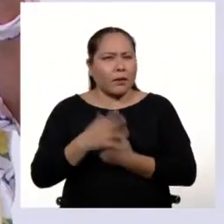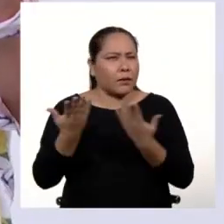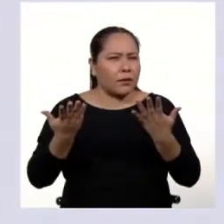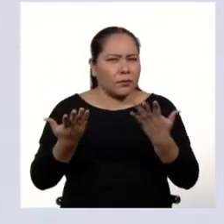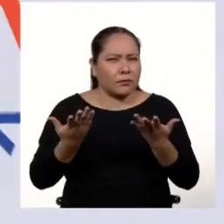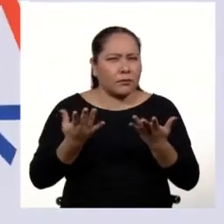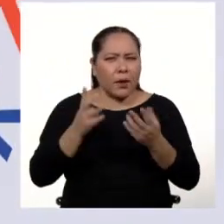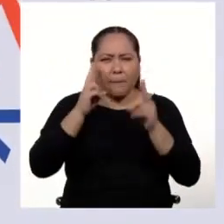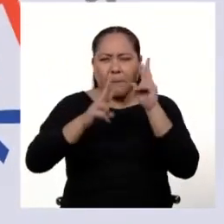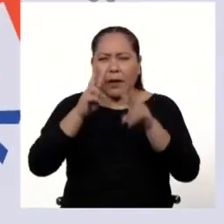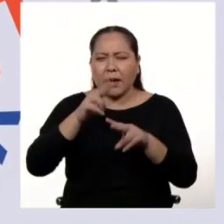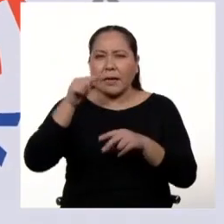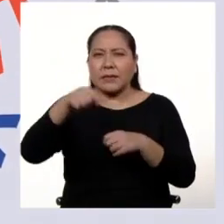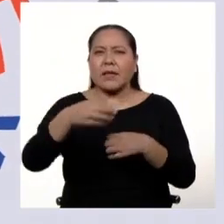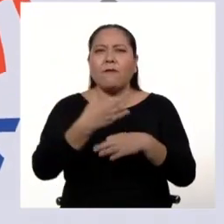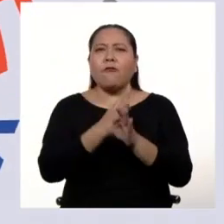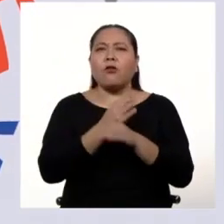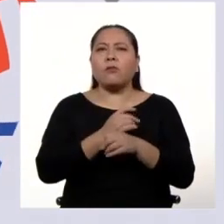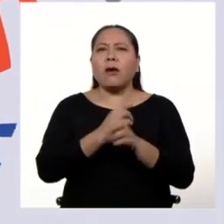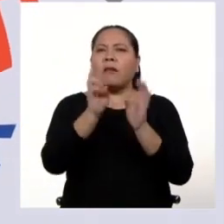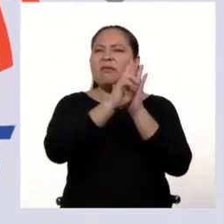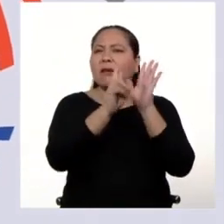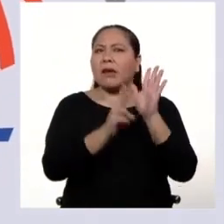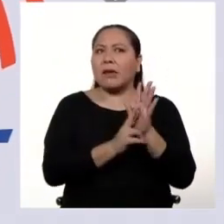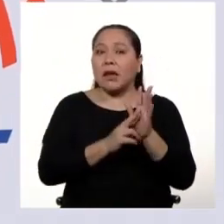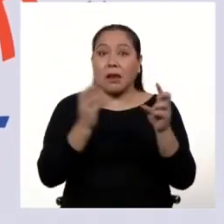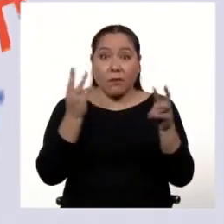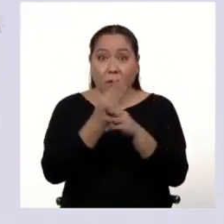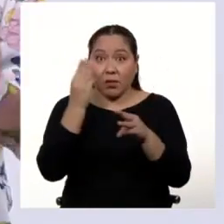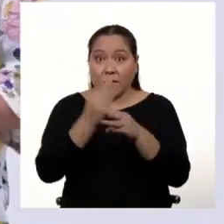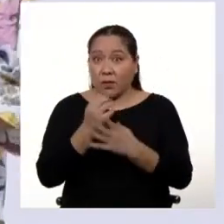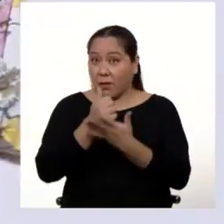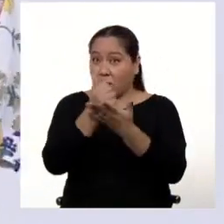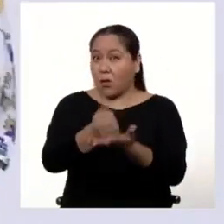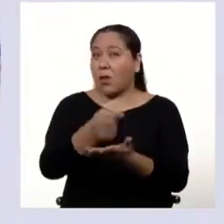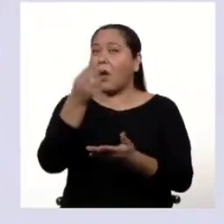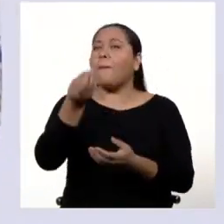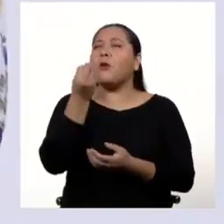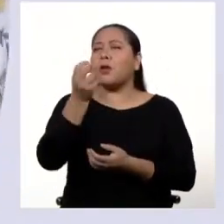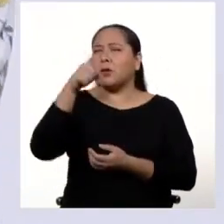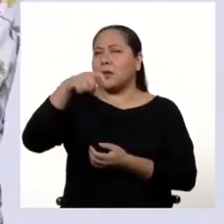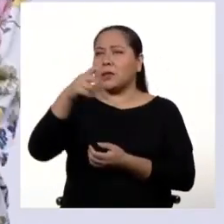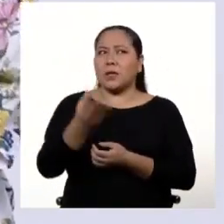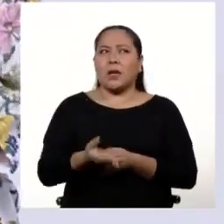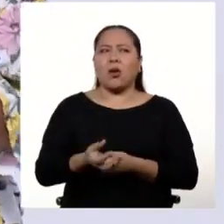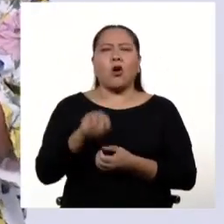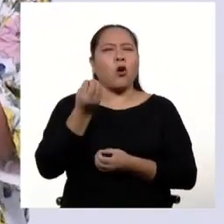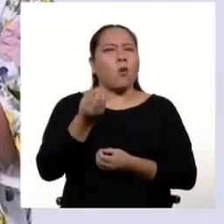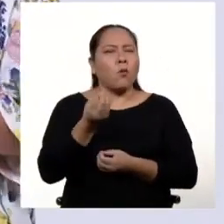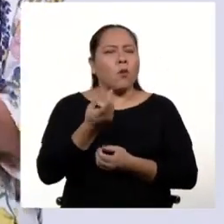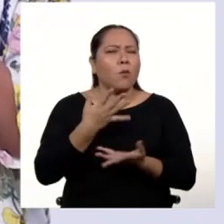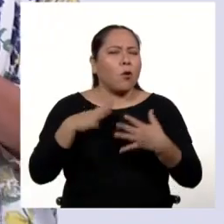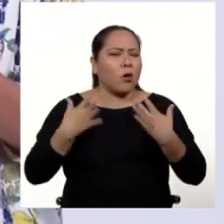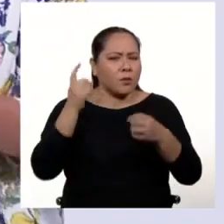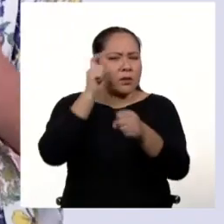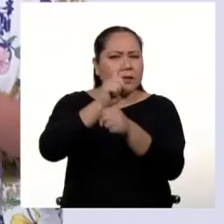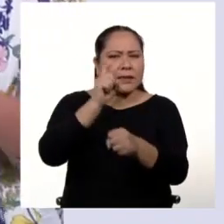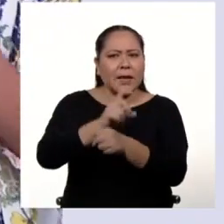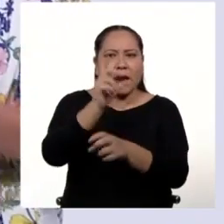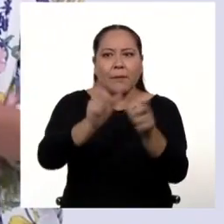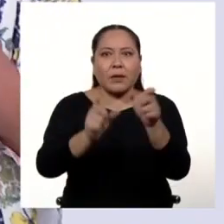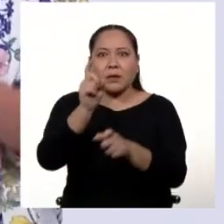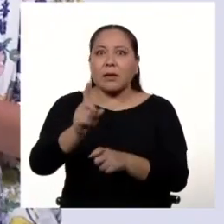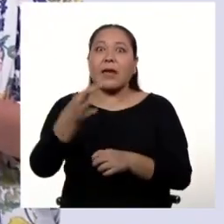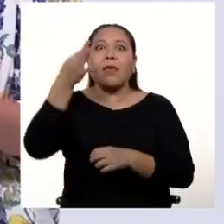medida? ¿La matemática podrá ayudar a saber por qué es necesaria? ¿Qué podríamos hacer para concientizar a la población sobre la necesidad de